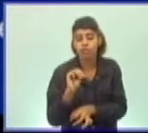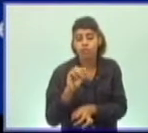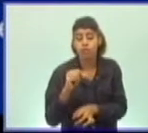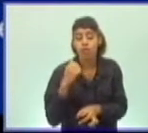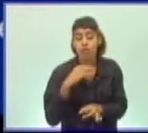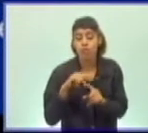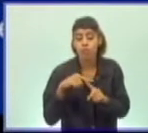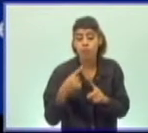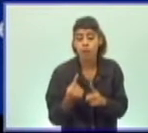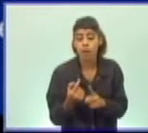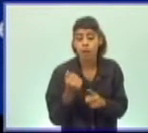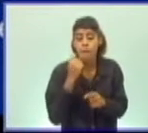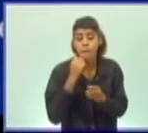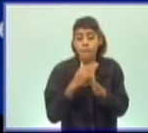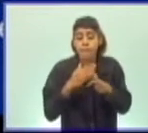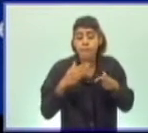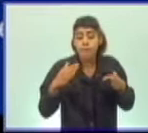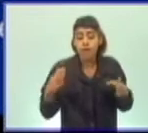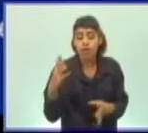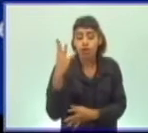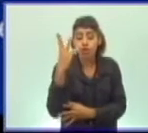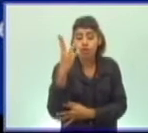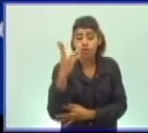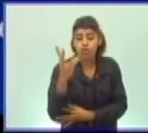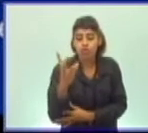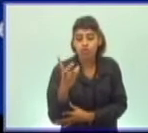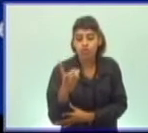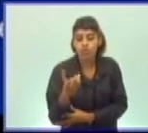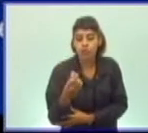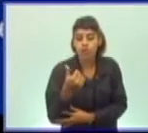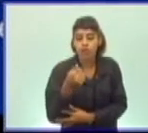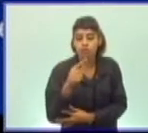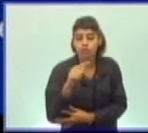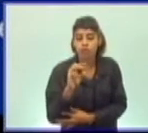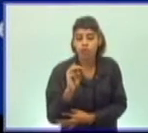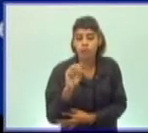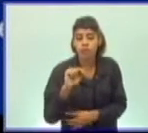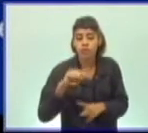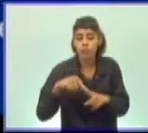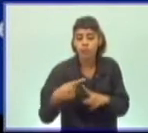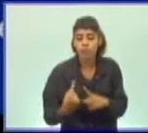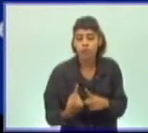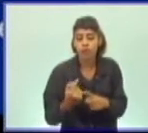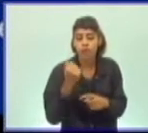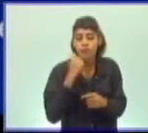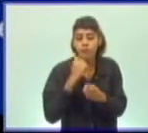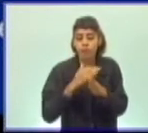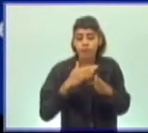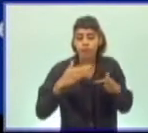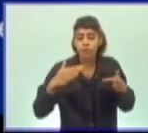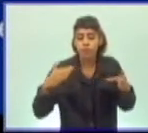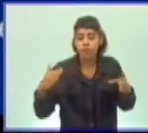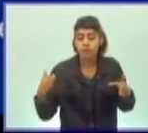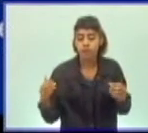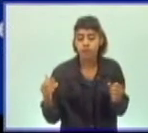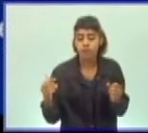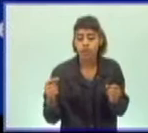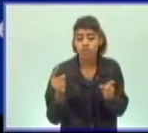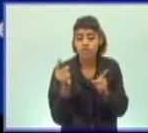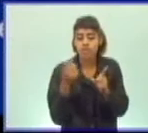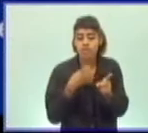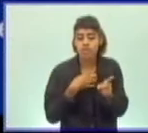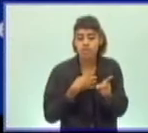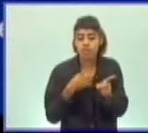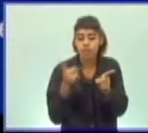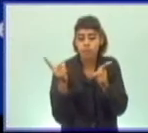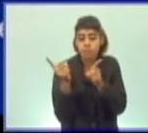presenta mayor número atómico, porque al aumentar el número atómico es el que presenta menor tamaño